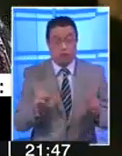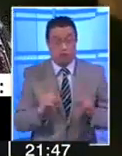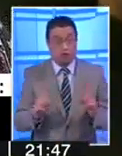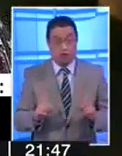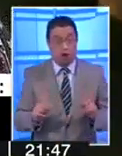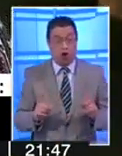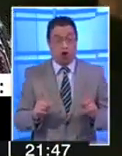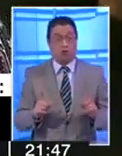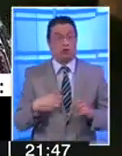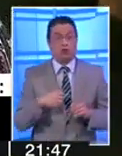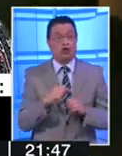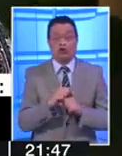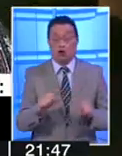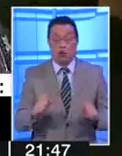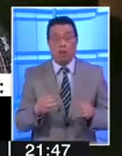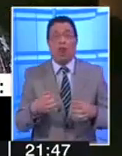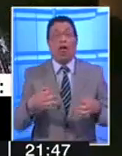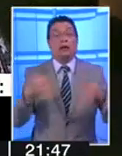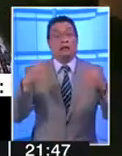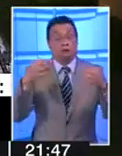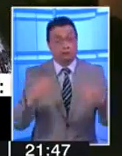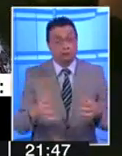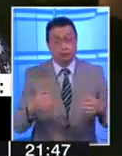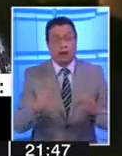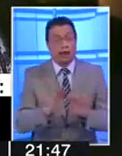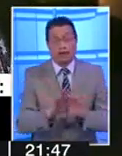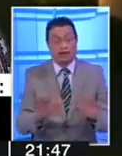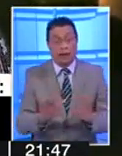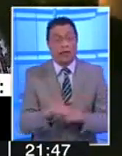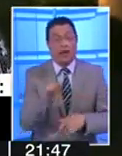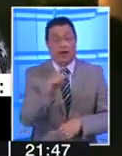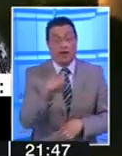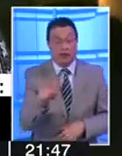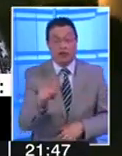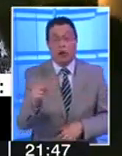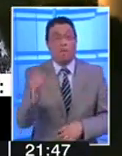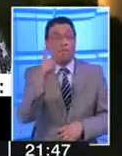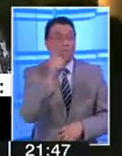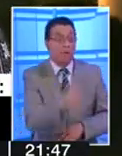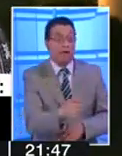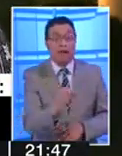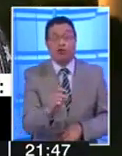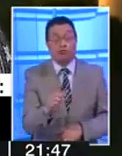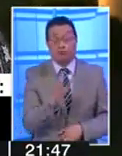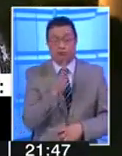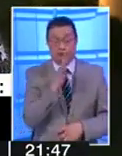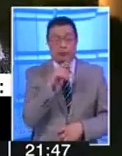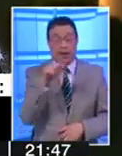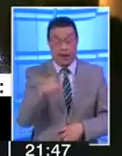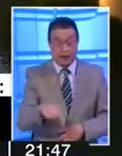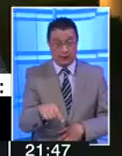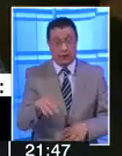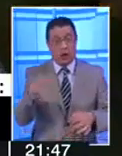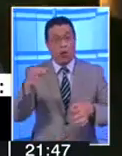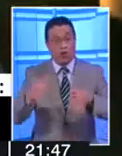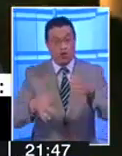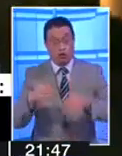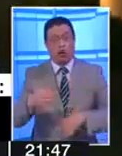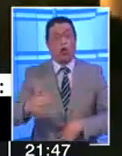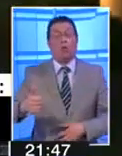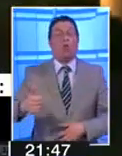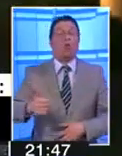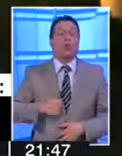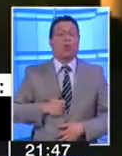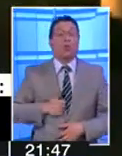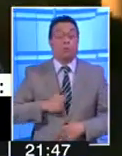y no te puedo asegurar nada si ellos fueron los que ordenaron. Yo creo que aquí la justicia cumplió